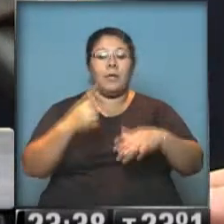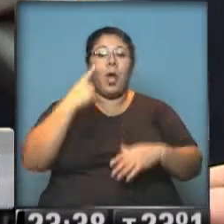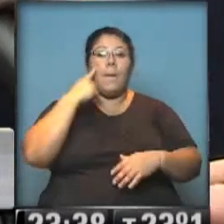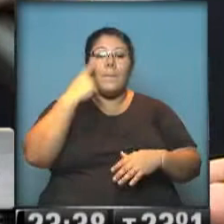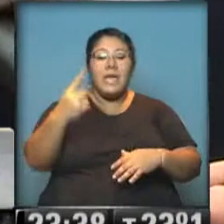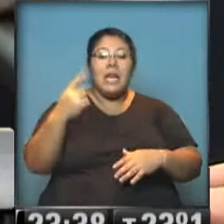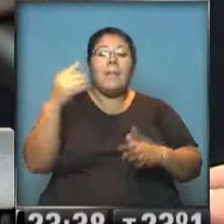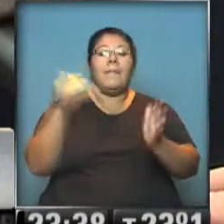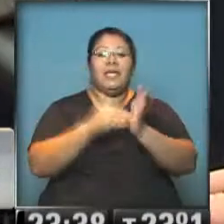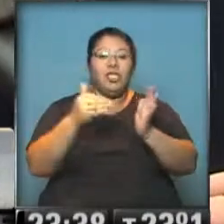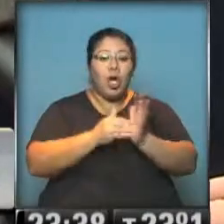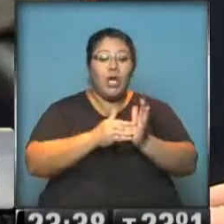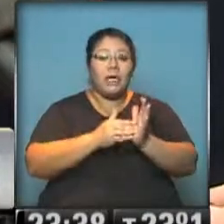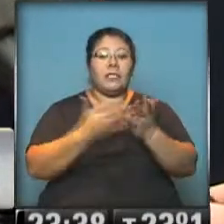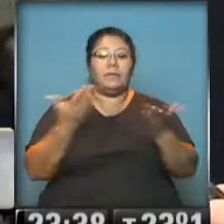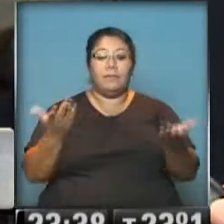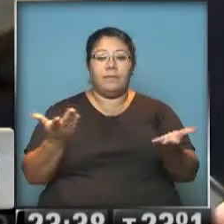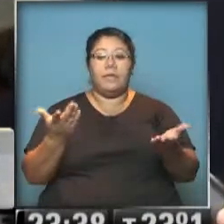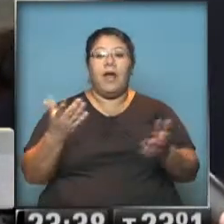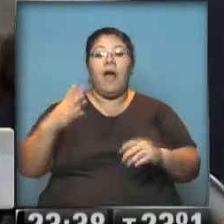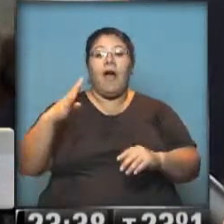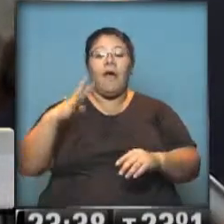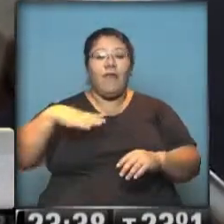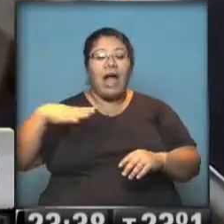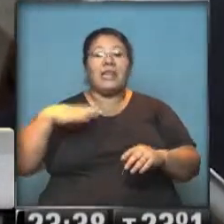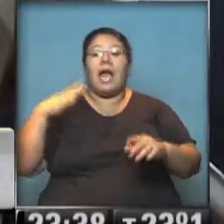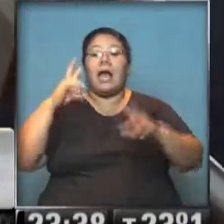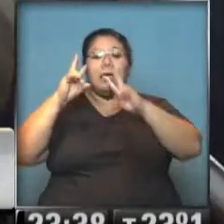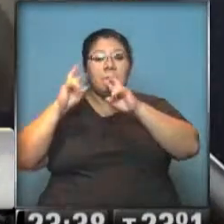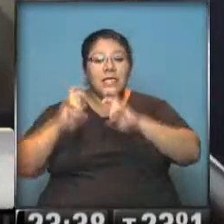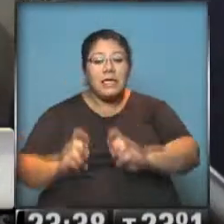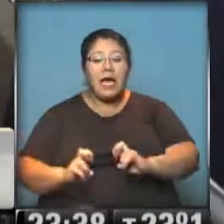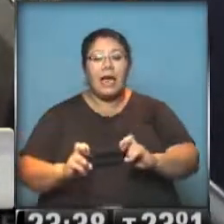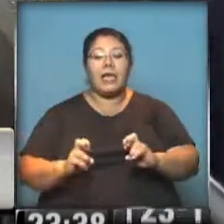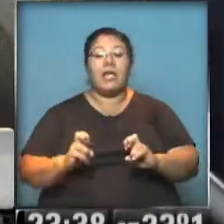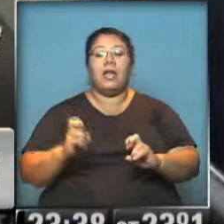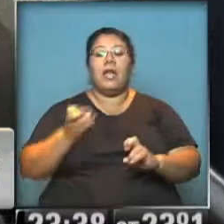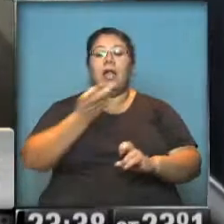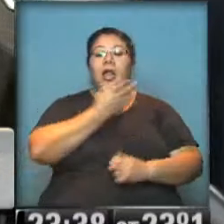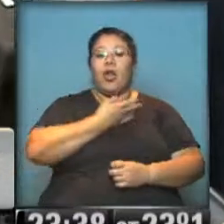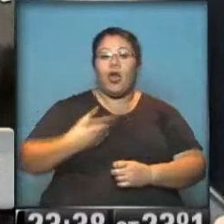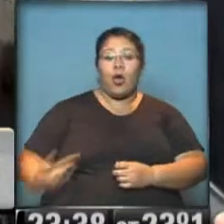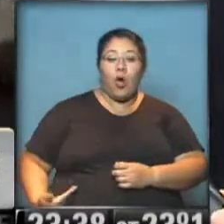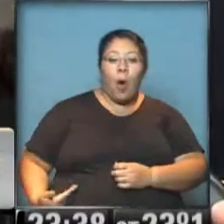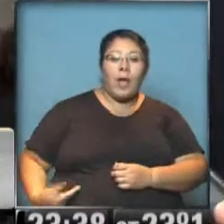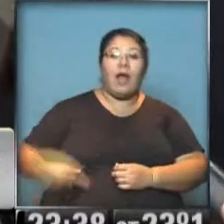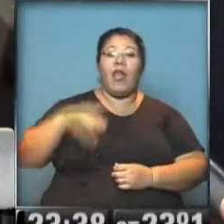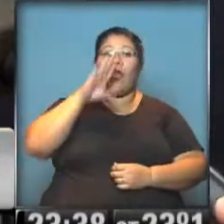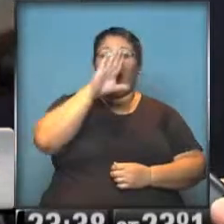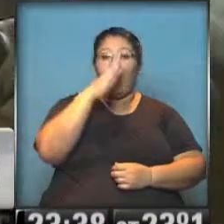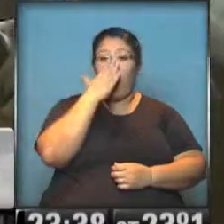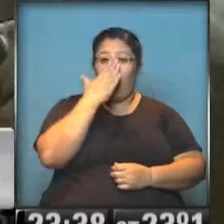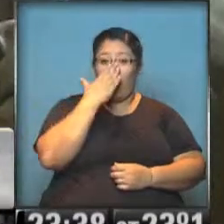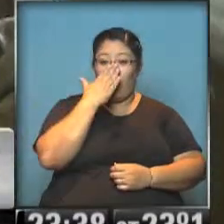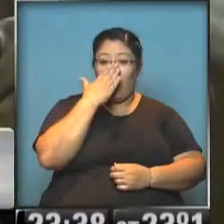superior. Quedó en evaluar eso, obviamente con el gobernador, a ver cuál es la diferencia de lo que significan fondos